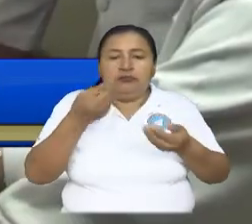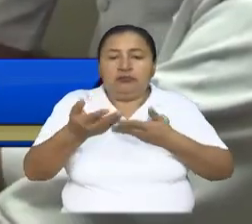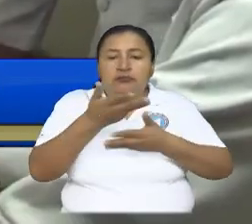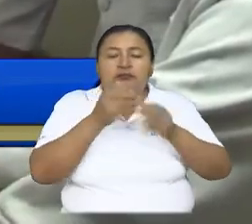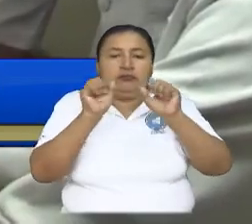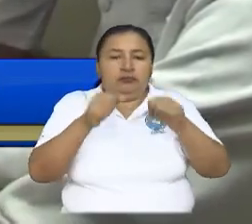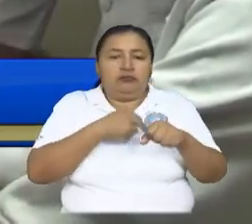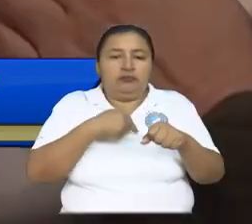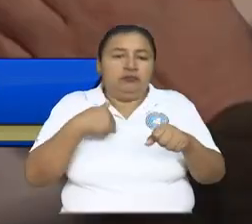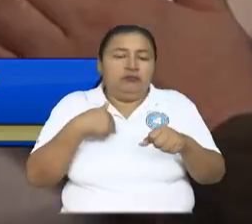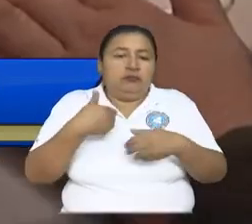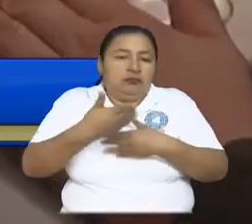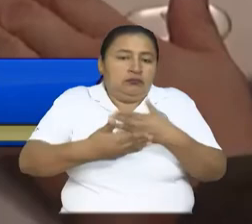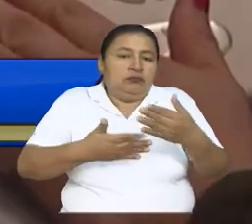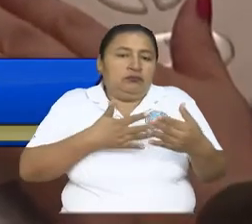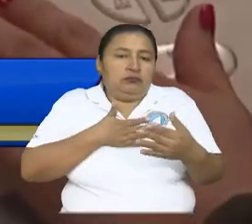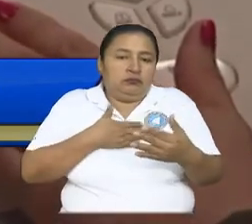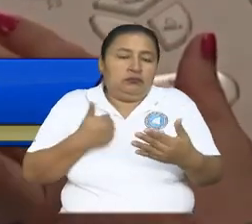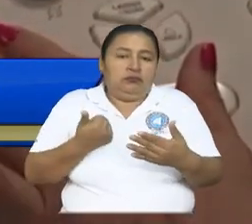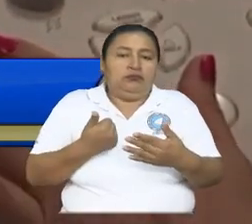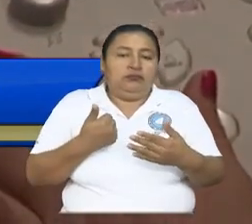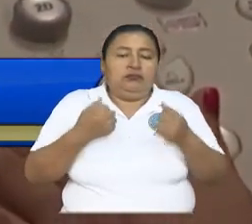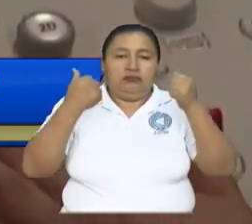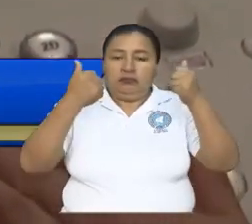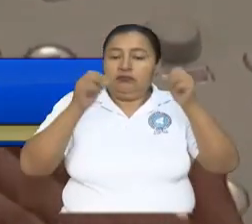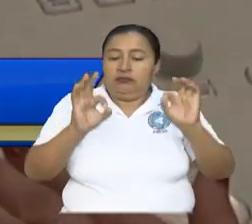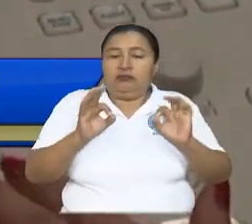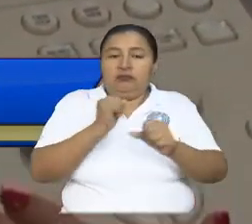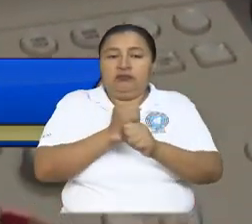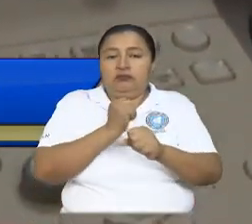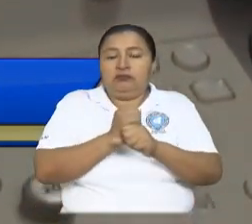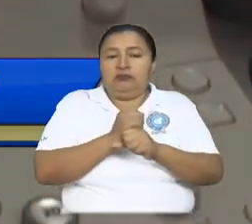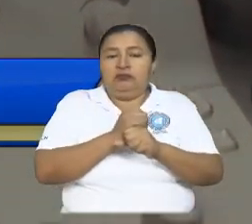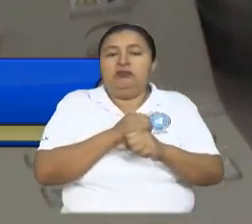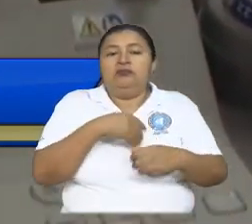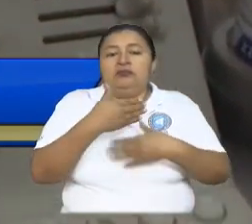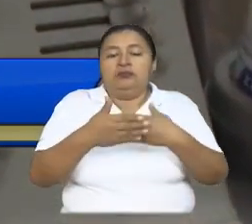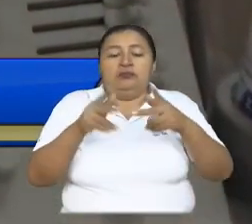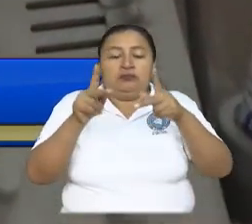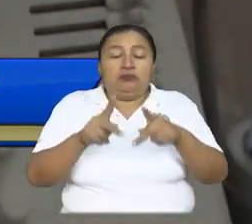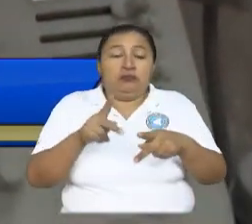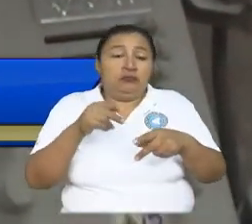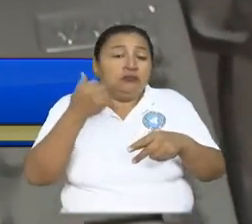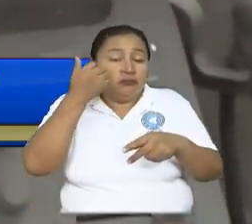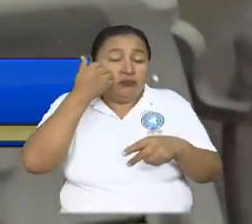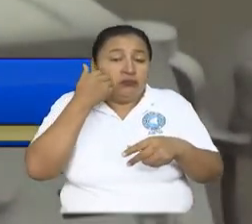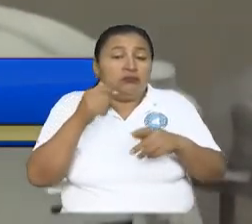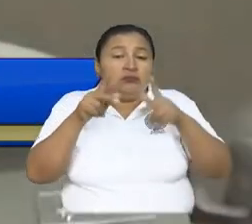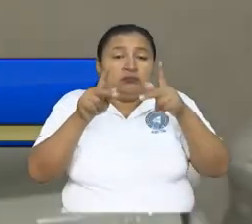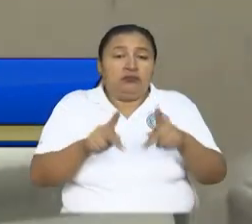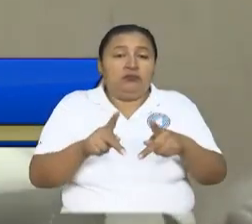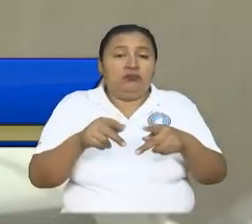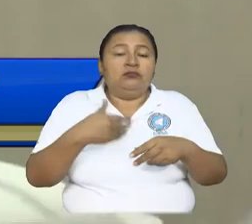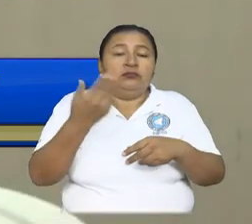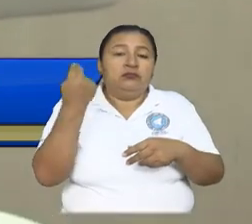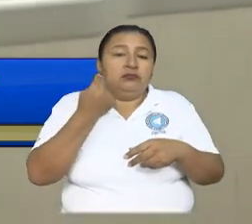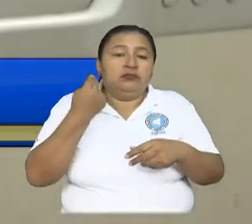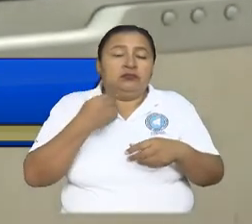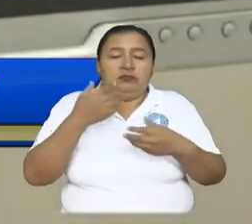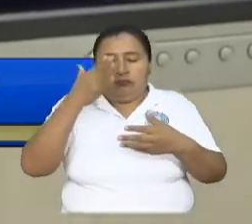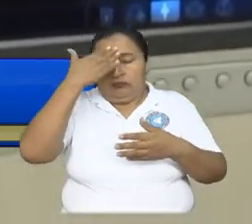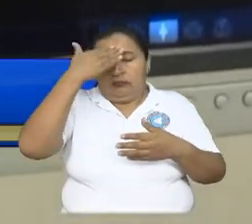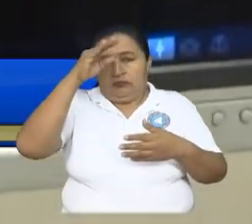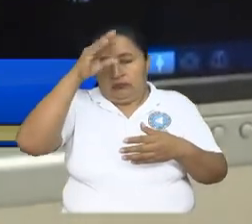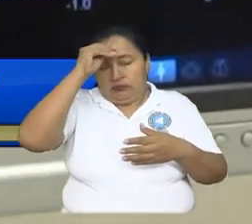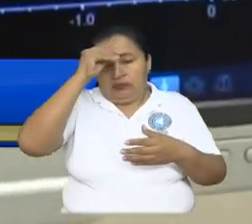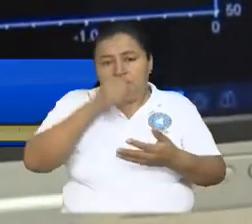generar digamos ganancia para los pacientes para el pueblo a través de ese saber pues